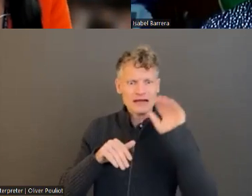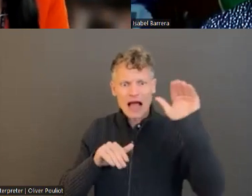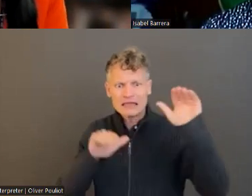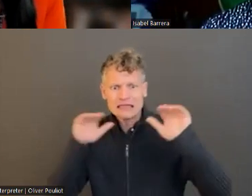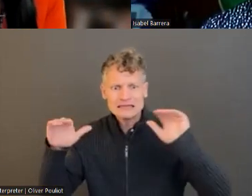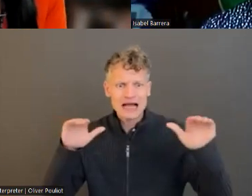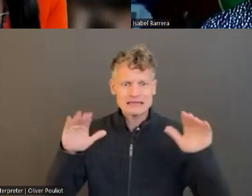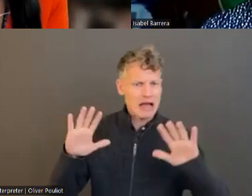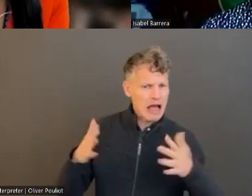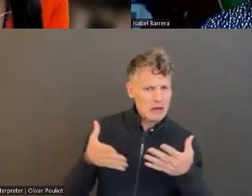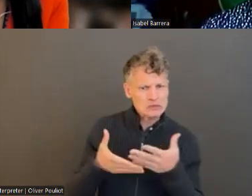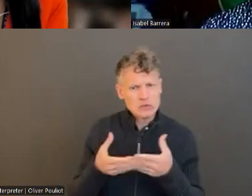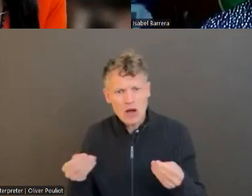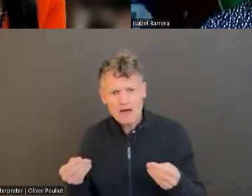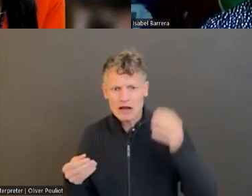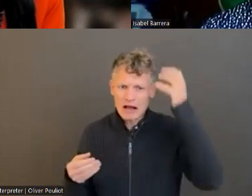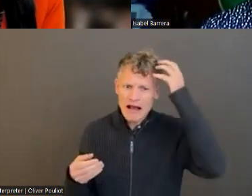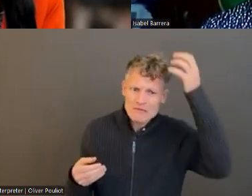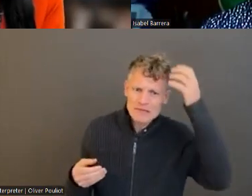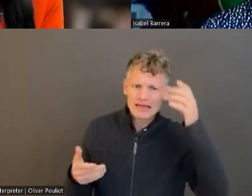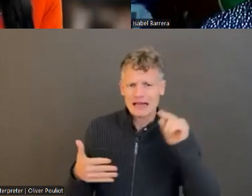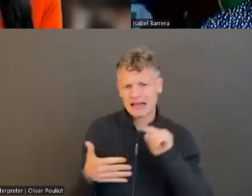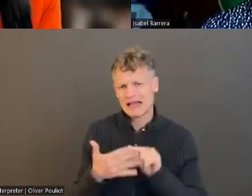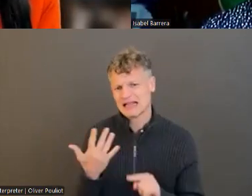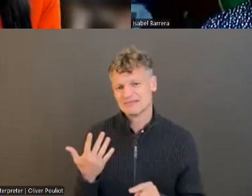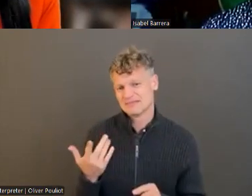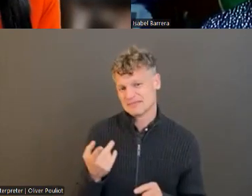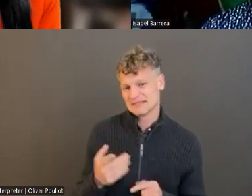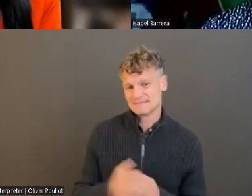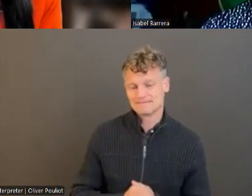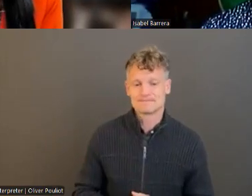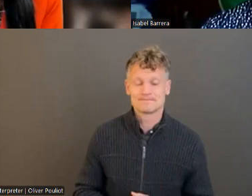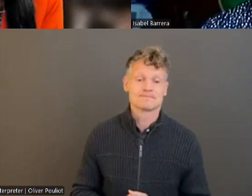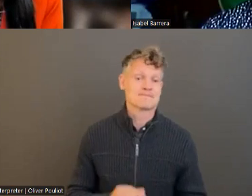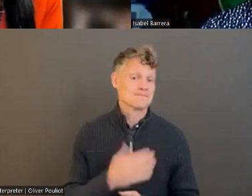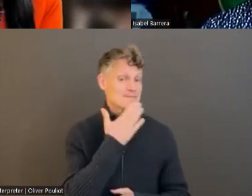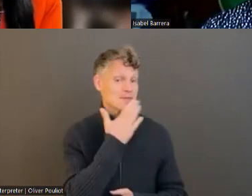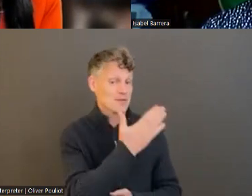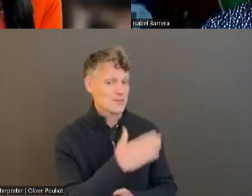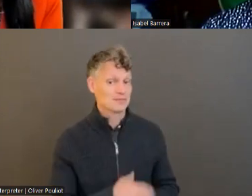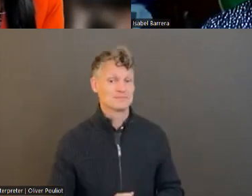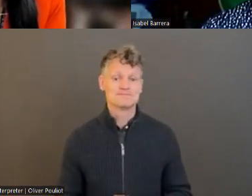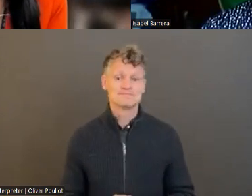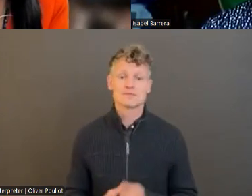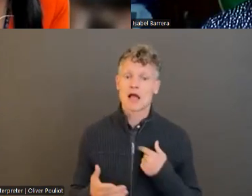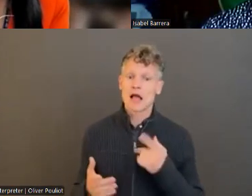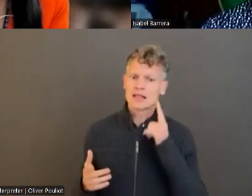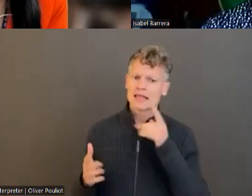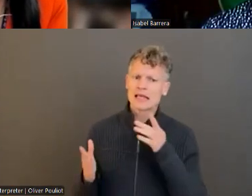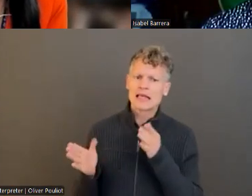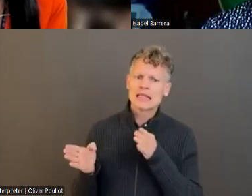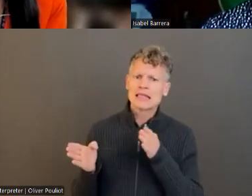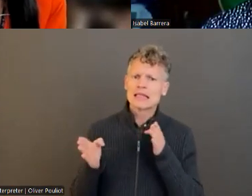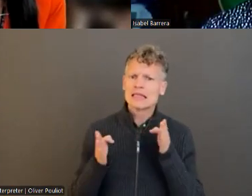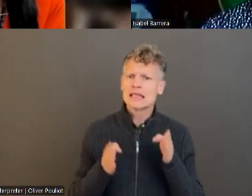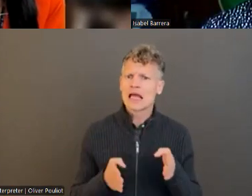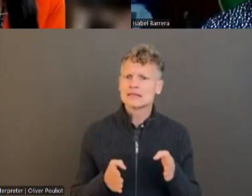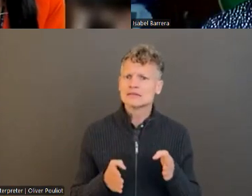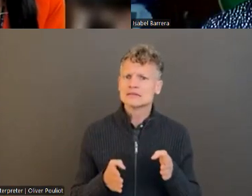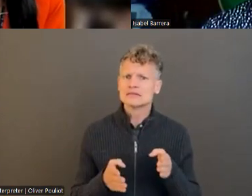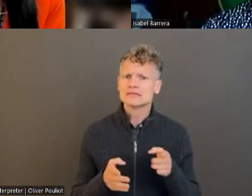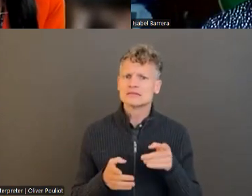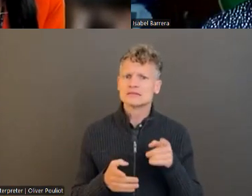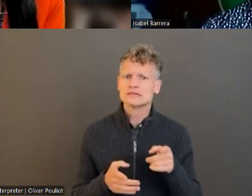Thank you, Dr. Saboya, for that answer. Our next Gracias, question, I doctora believe, Saboya, is por esa for Dr. pregunta. Oria La Ormazábal siguiente and